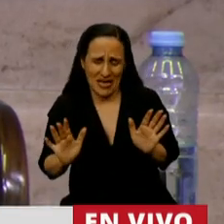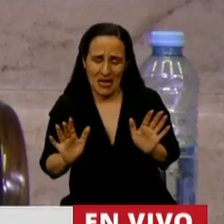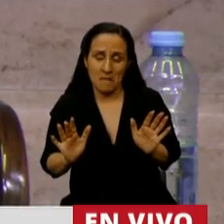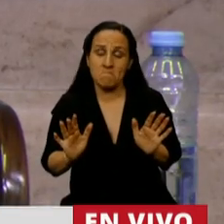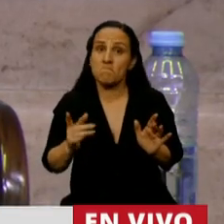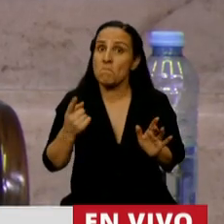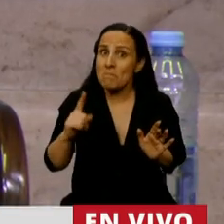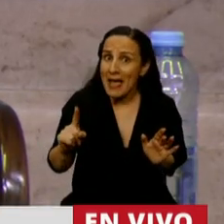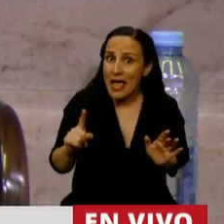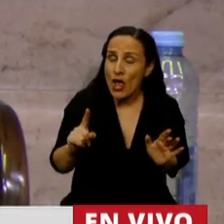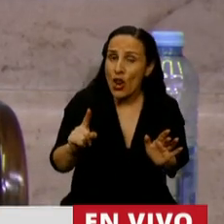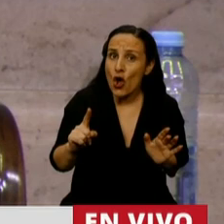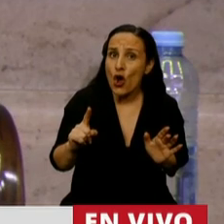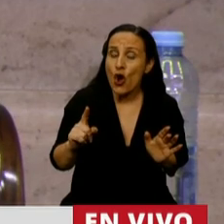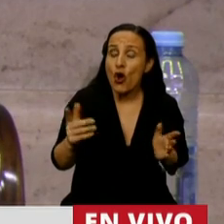embargo